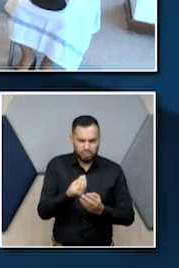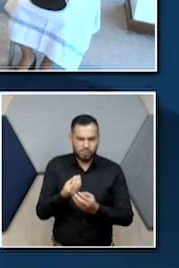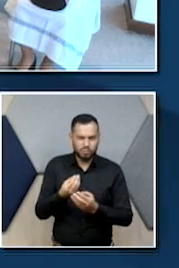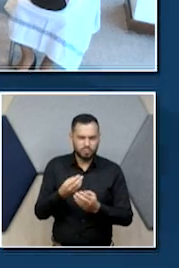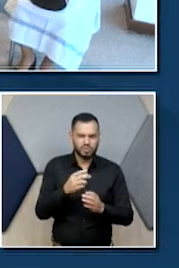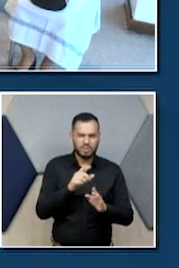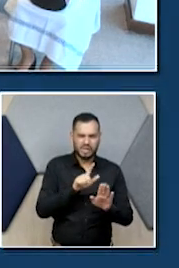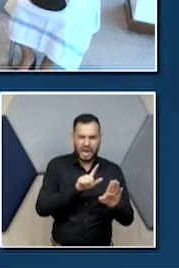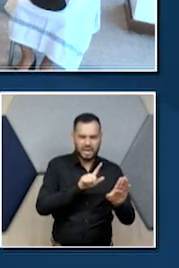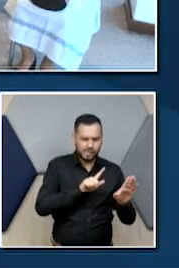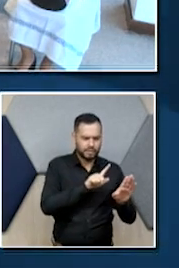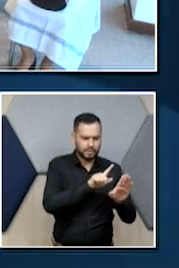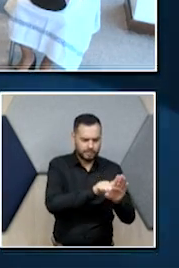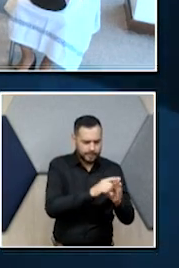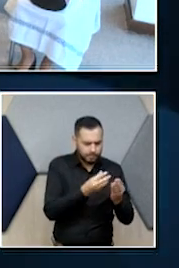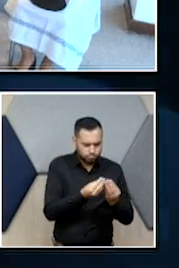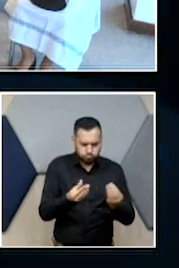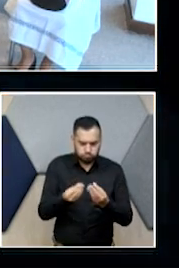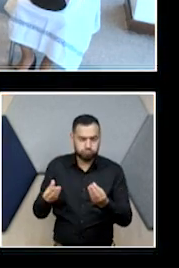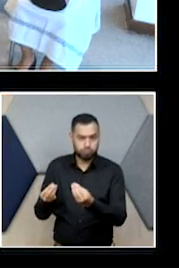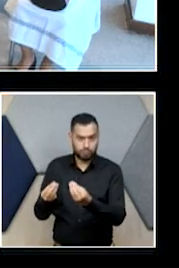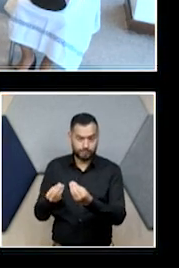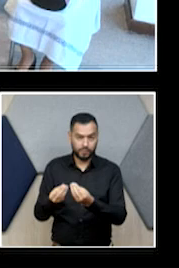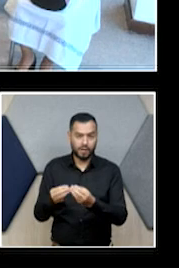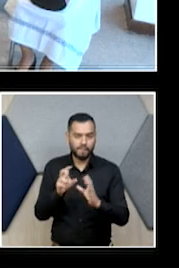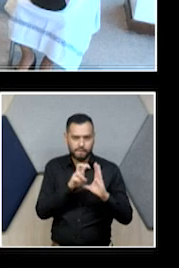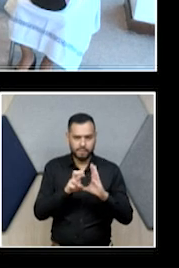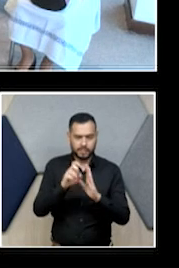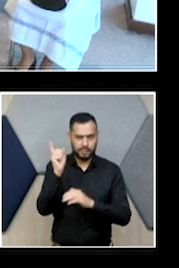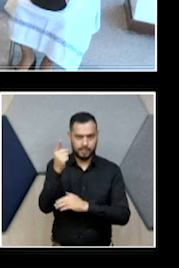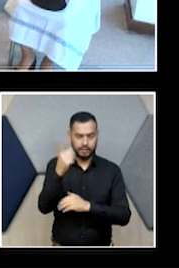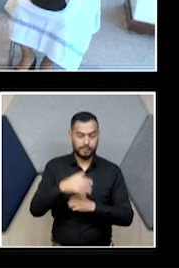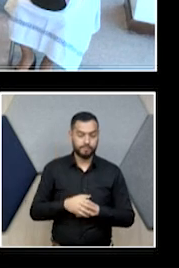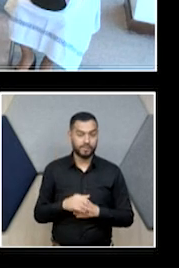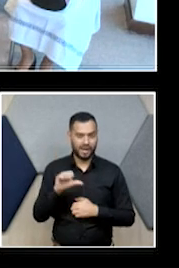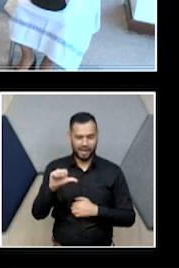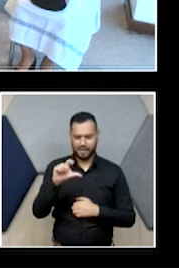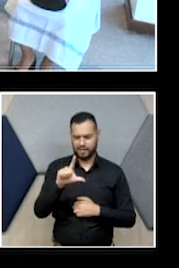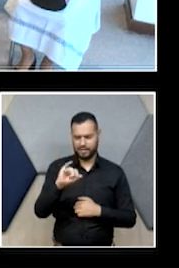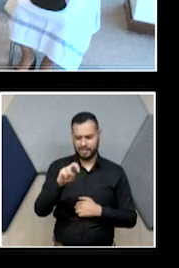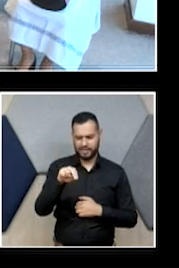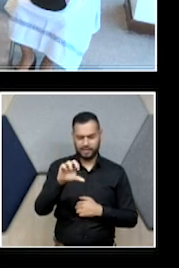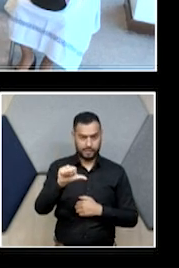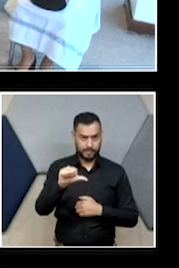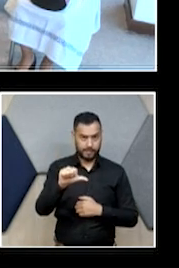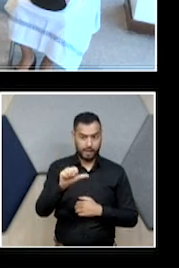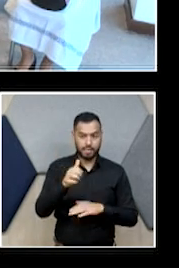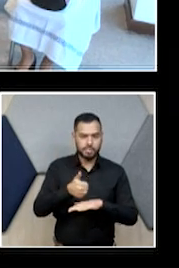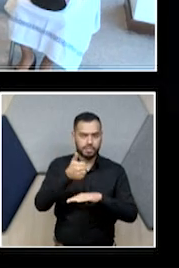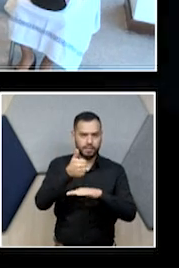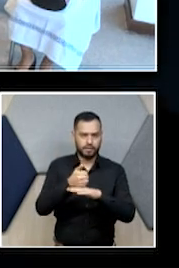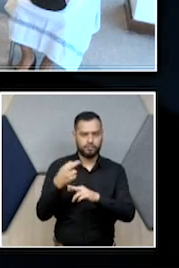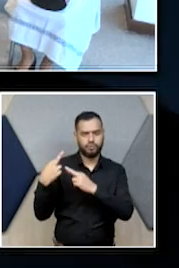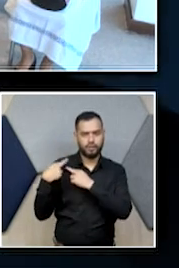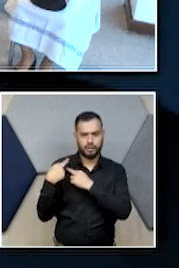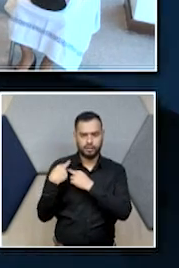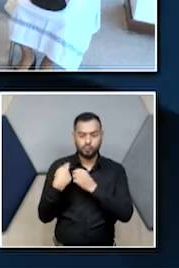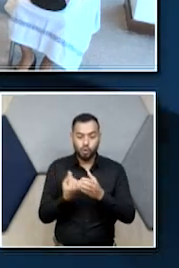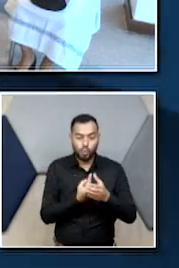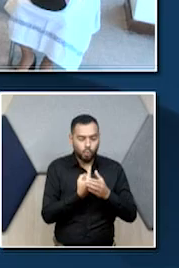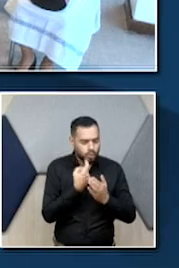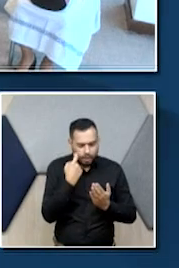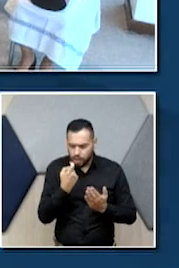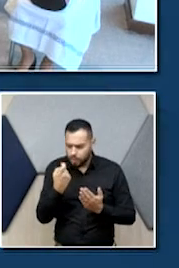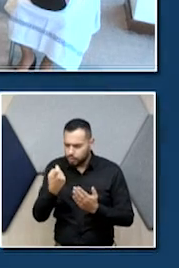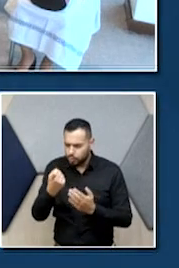Nación, señora Lina María Ramos, directora encargada de la Unidad de Búsqueda de Personas Dadas